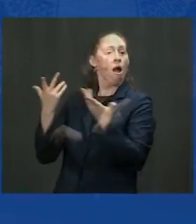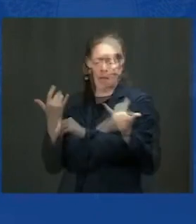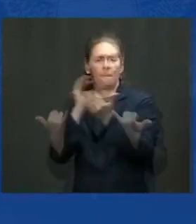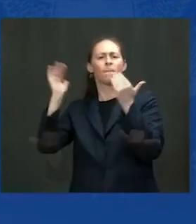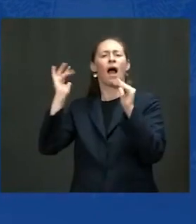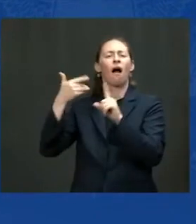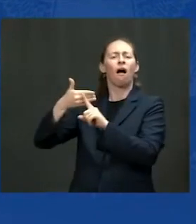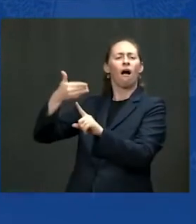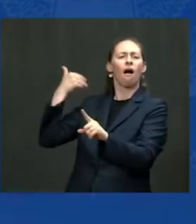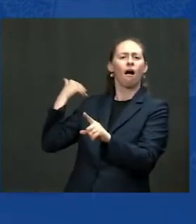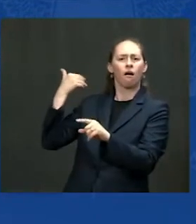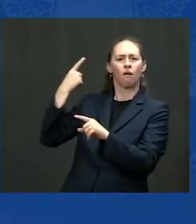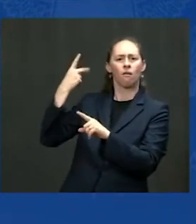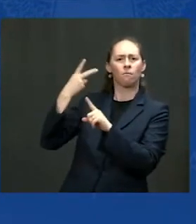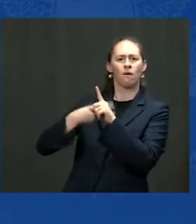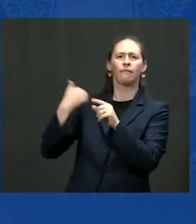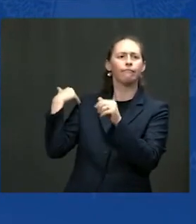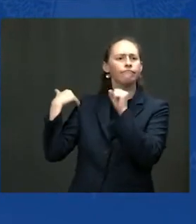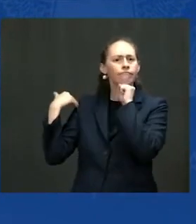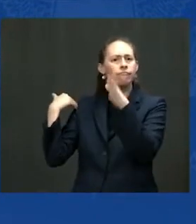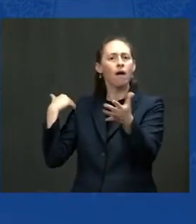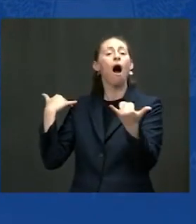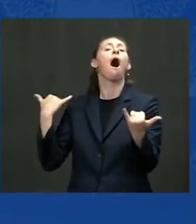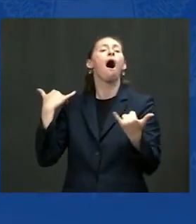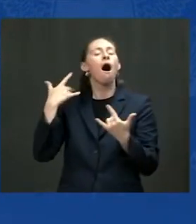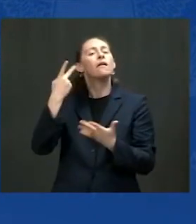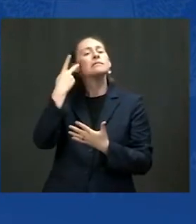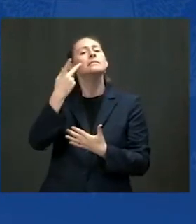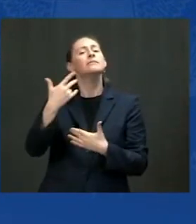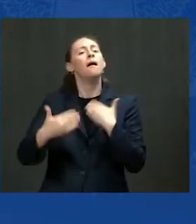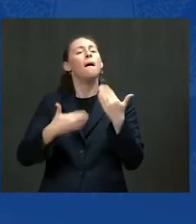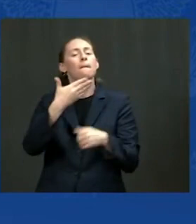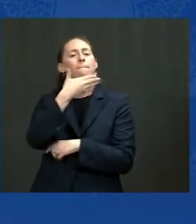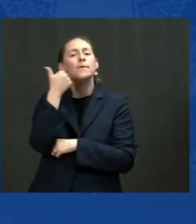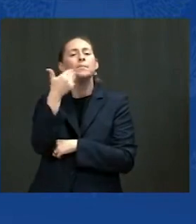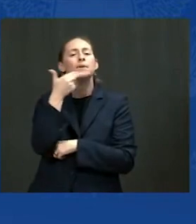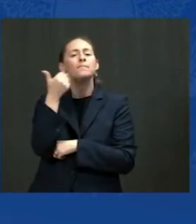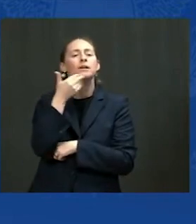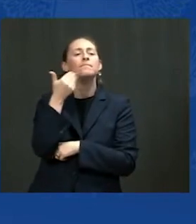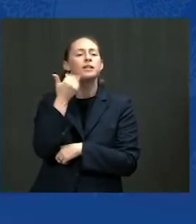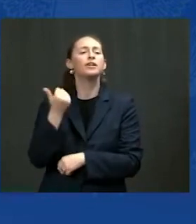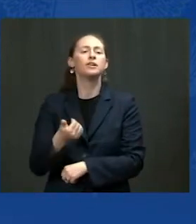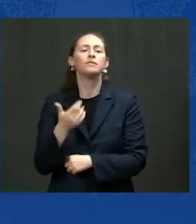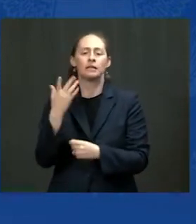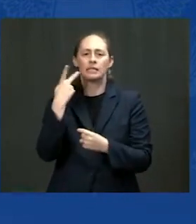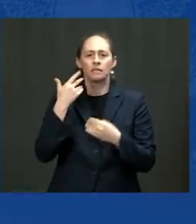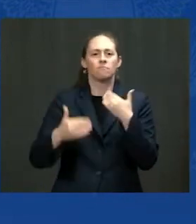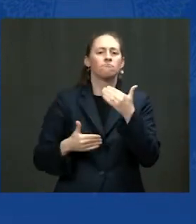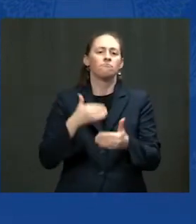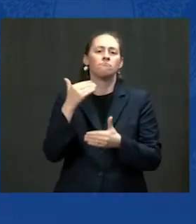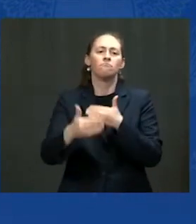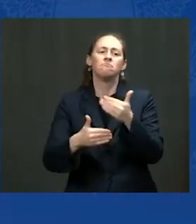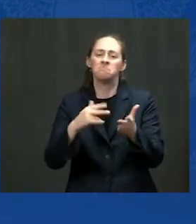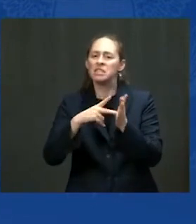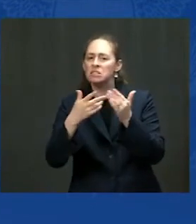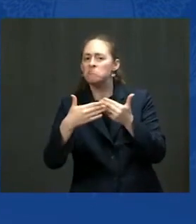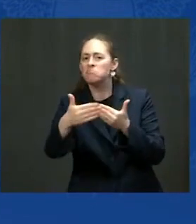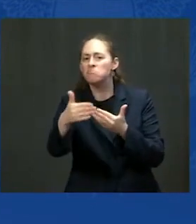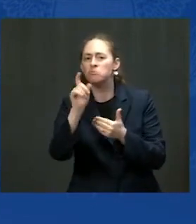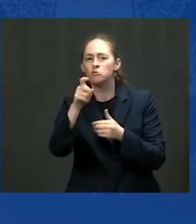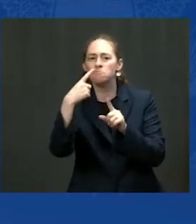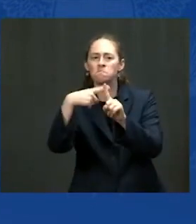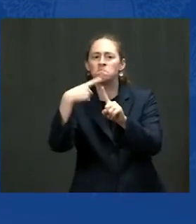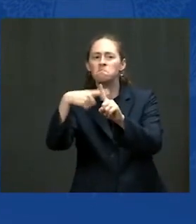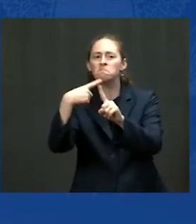que lo hagan. Requiéranlo. El progreso que estamos haciendo sobre la vacunación hoy va a producir resultados en las próximas dos semanas. Cuán pronto se vacune por